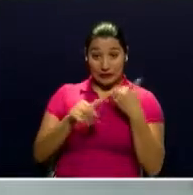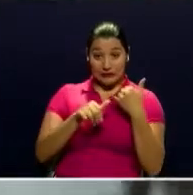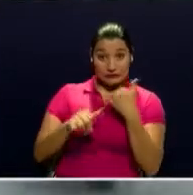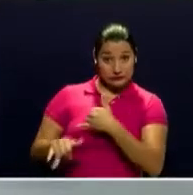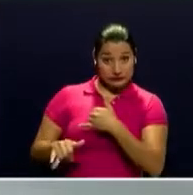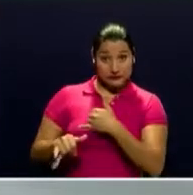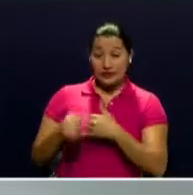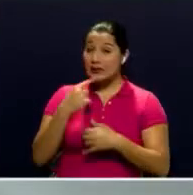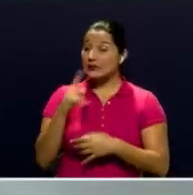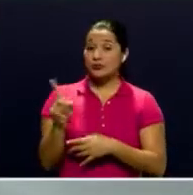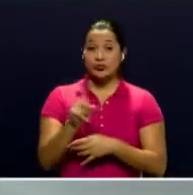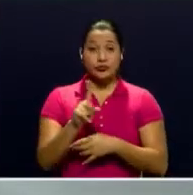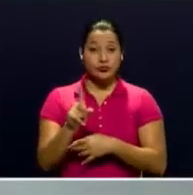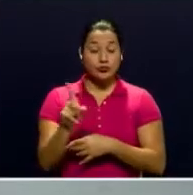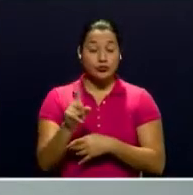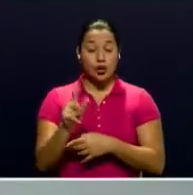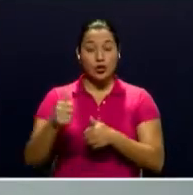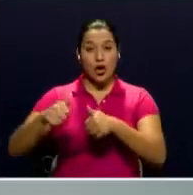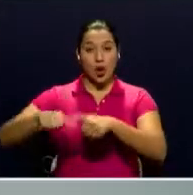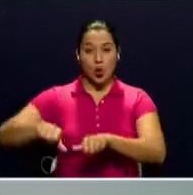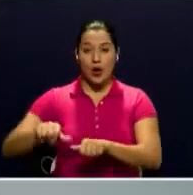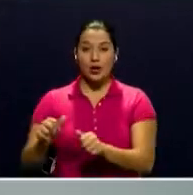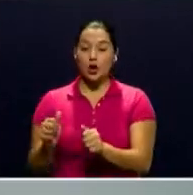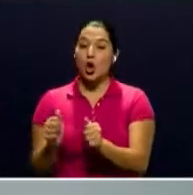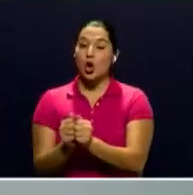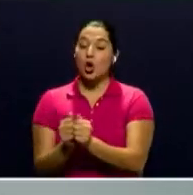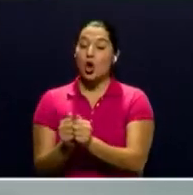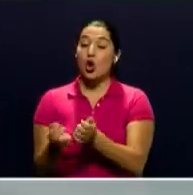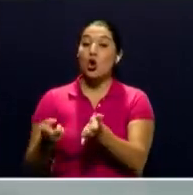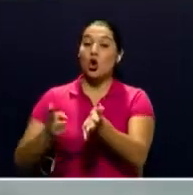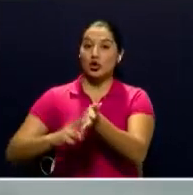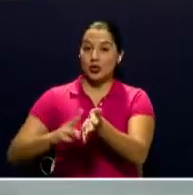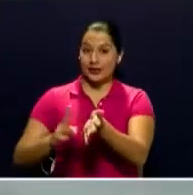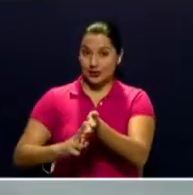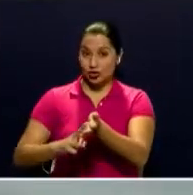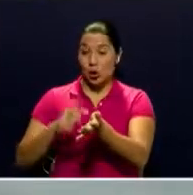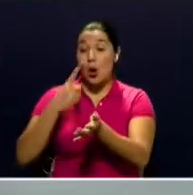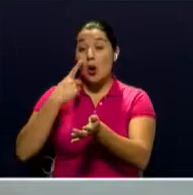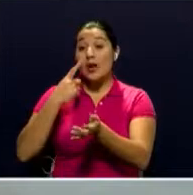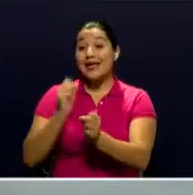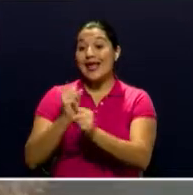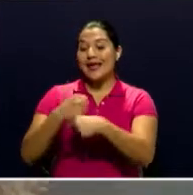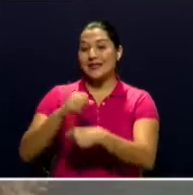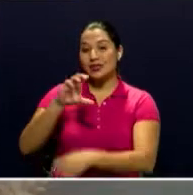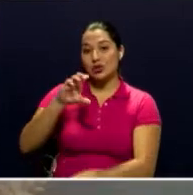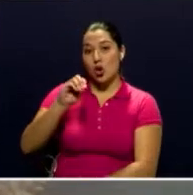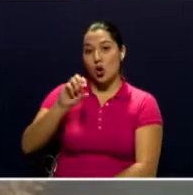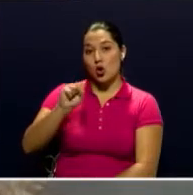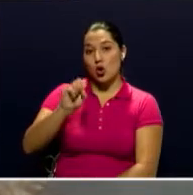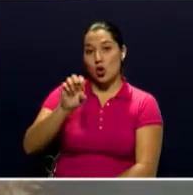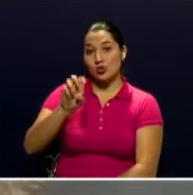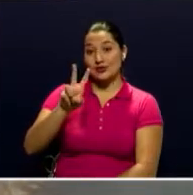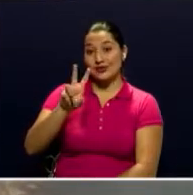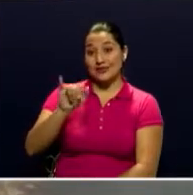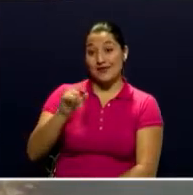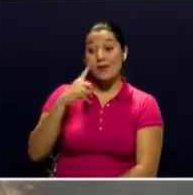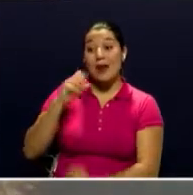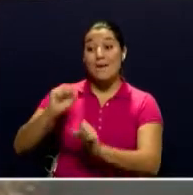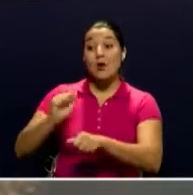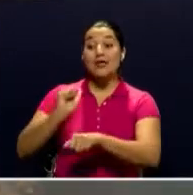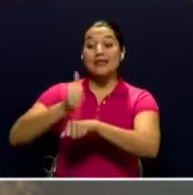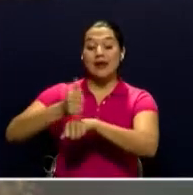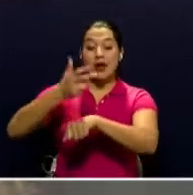el acto de adjudicación de licitación pública internacional del COSEBI para la implementación de cámaras